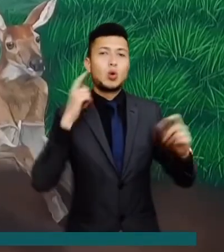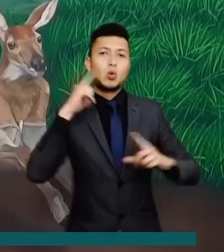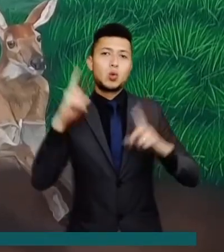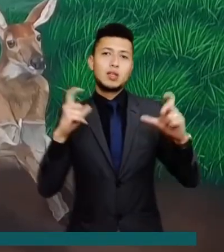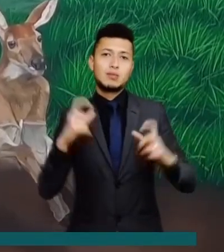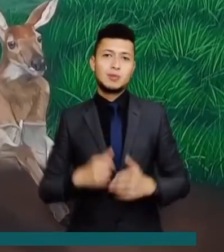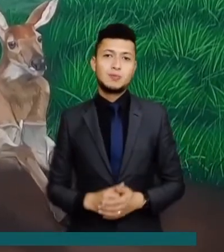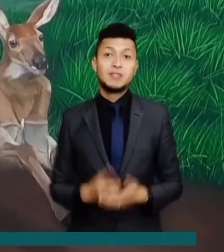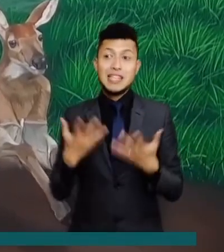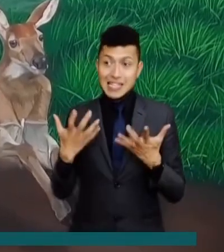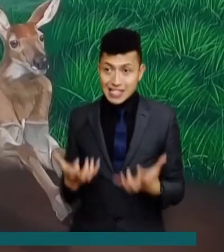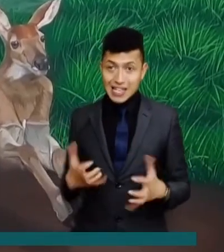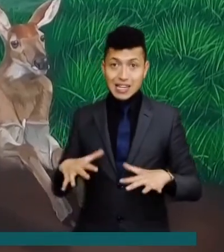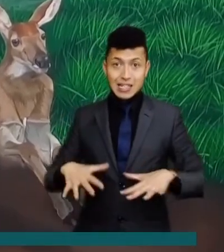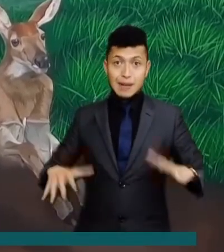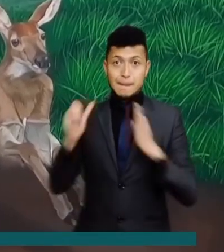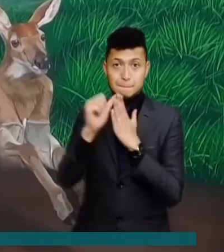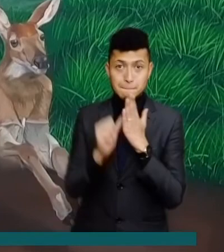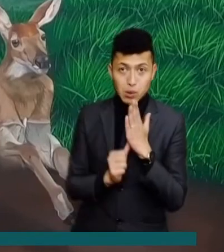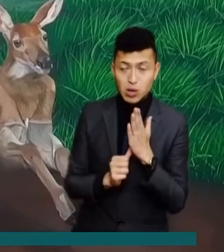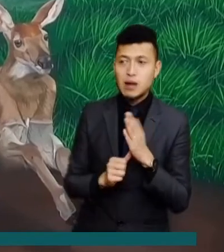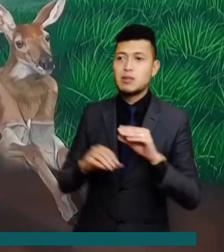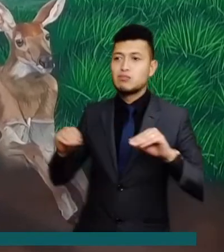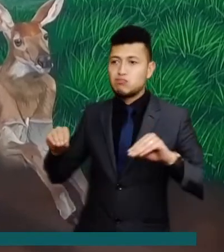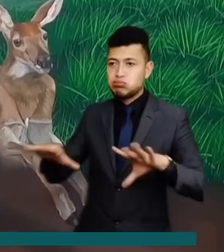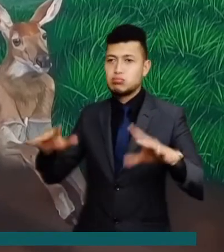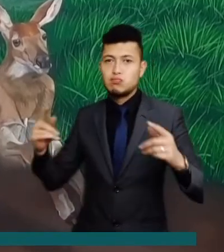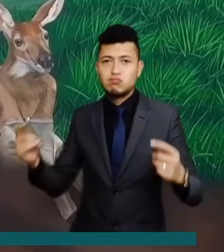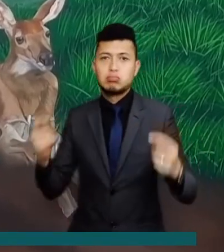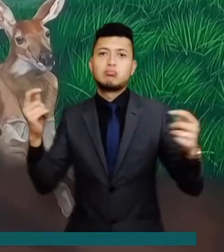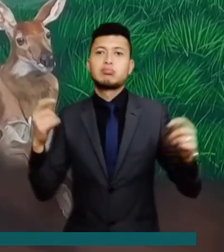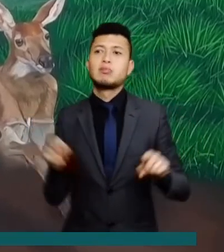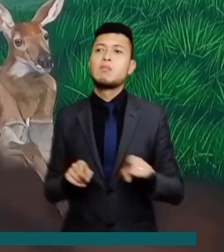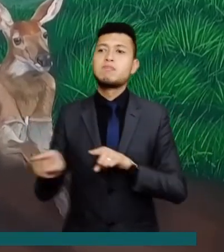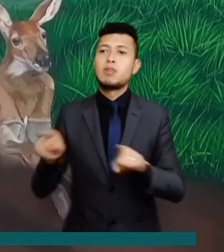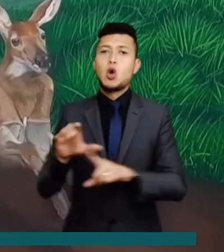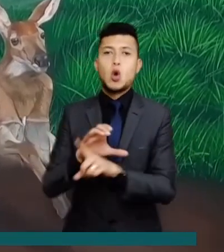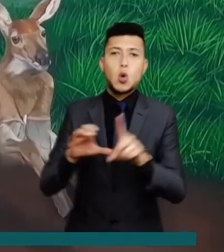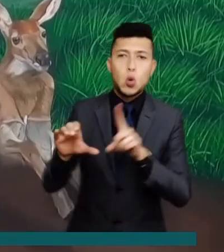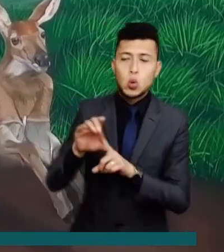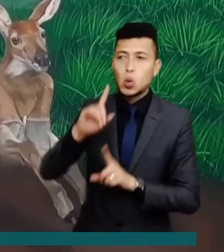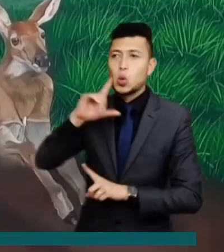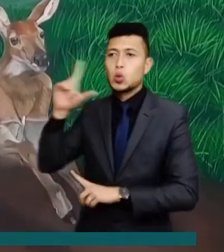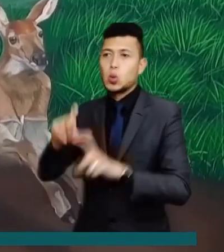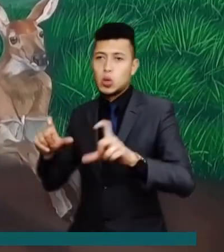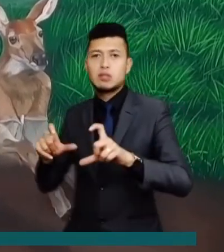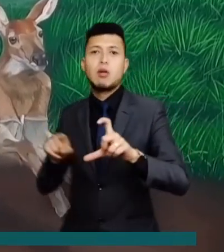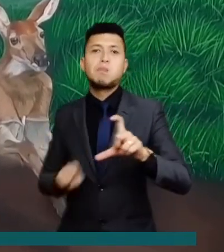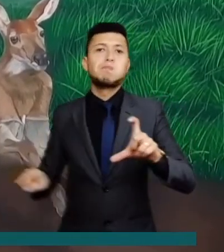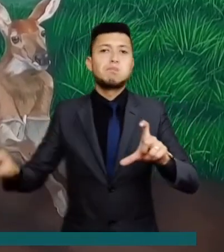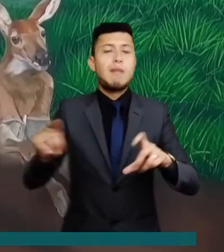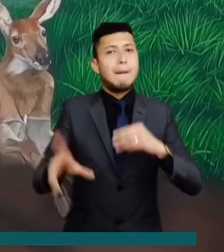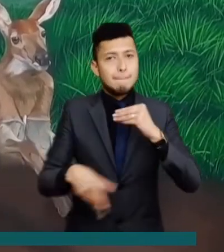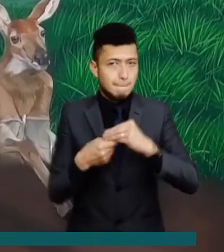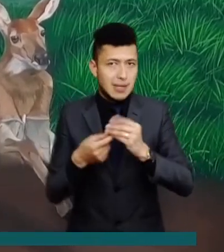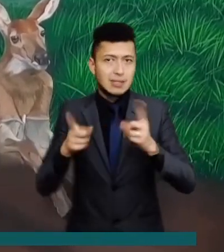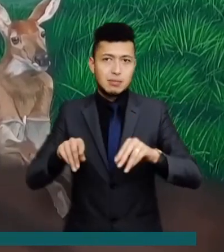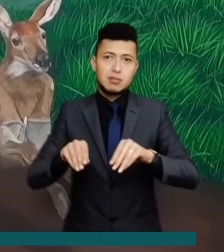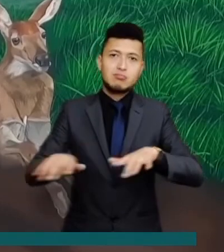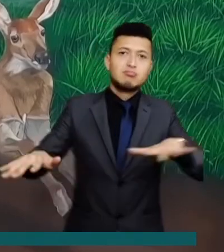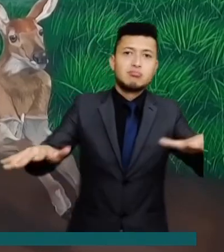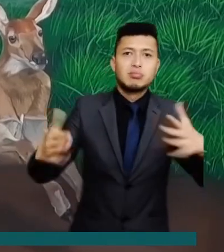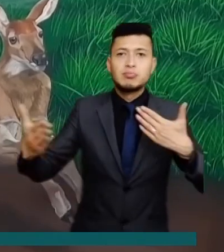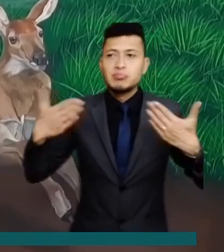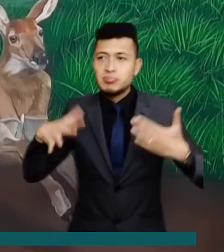poder ampliar la cobertura en los diferentes programas y extenderlo a nuevas áreas de cultura y de turismo. Asimismo, lograr cobertura también en las zonas